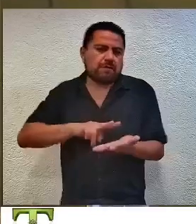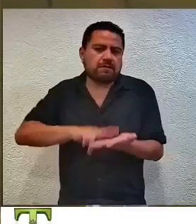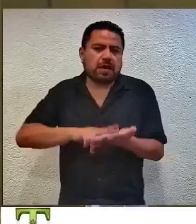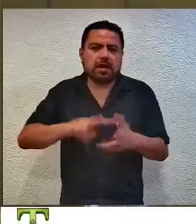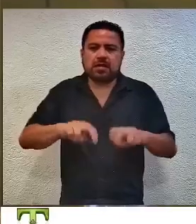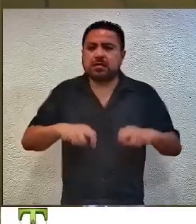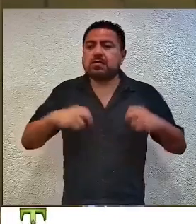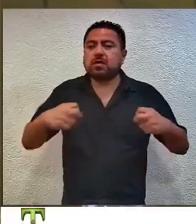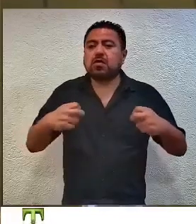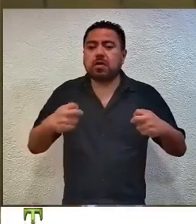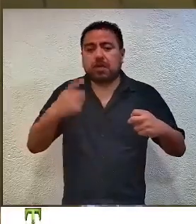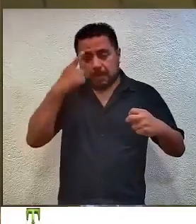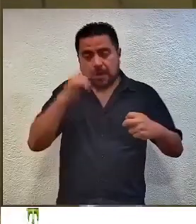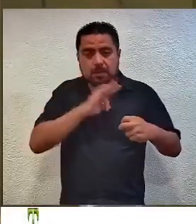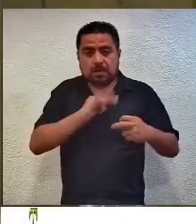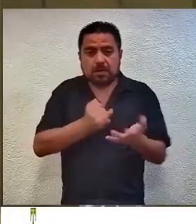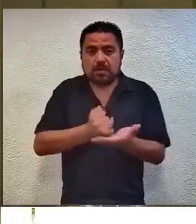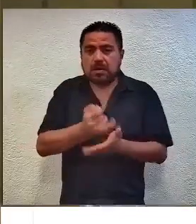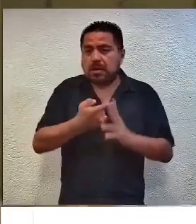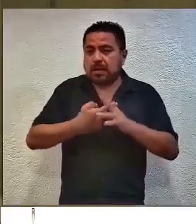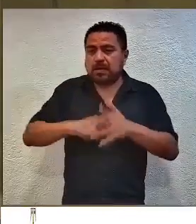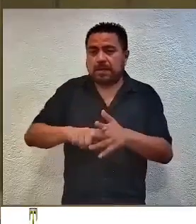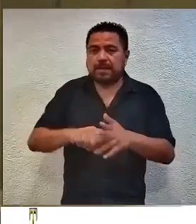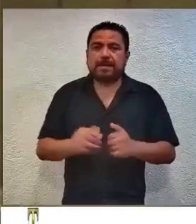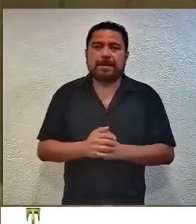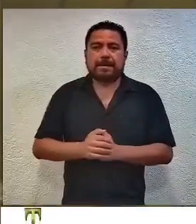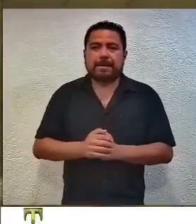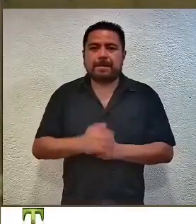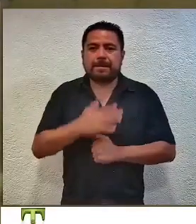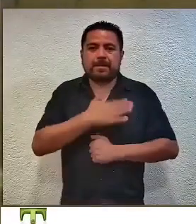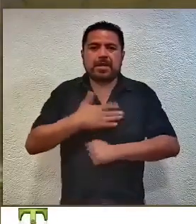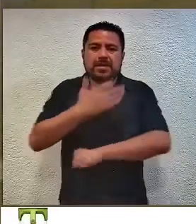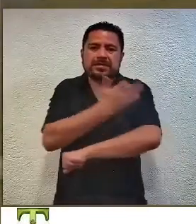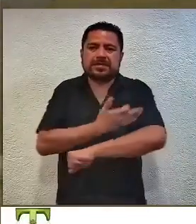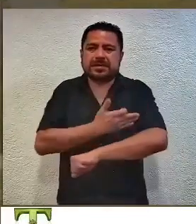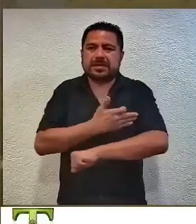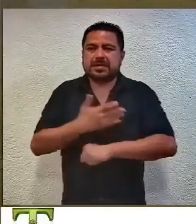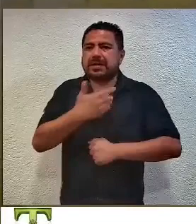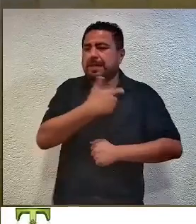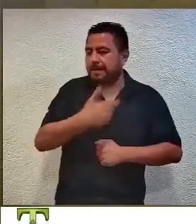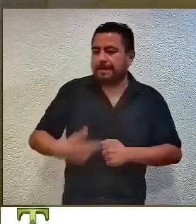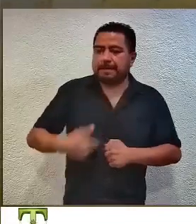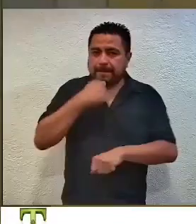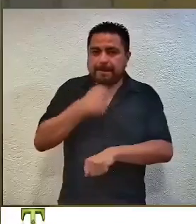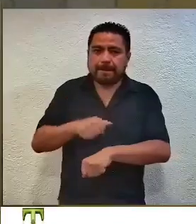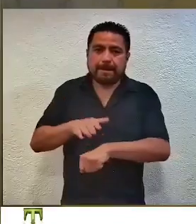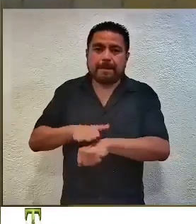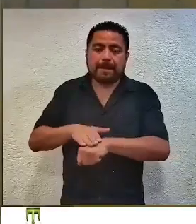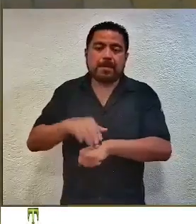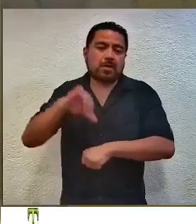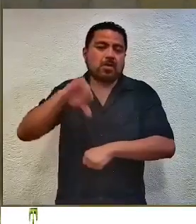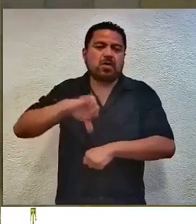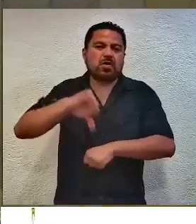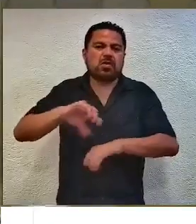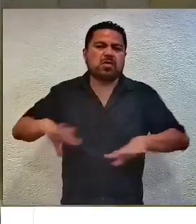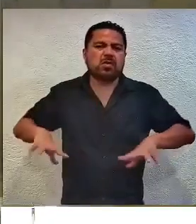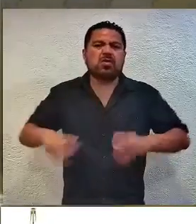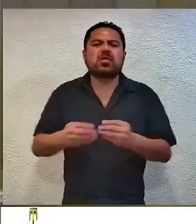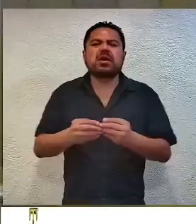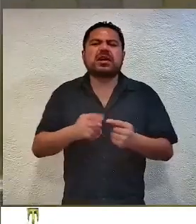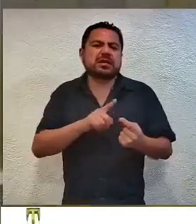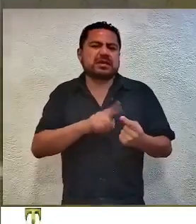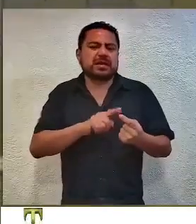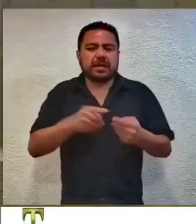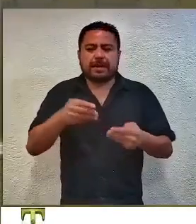quórum legal para sesionar válidamente. Buenas tardes, magistrada presidenta. Hago constar que además de usted se encuentran en esta sala de pleno